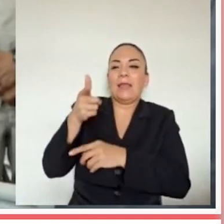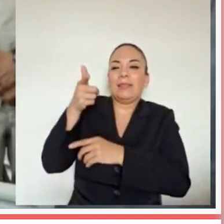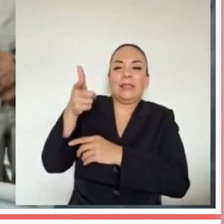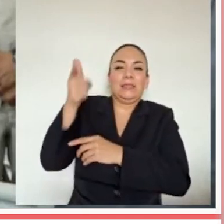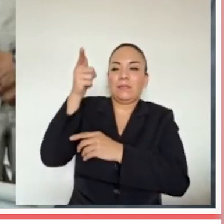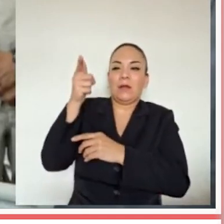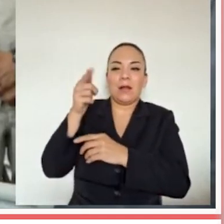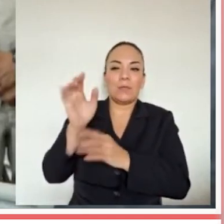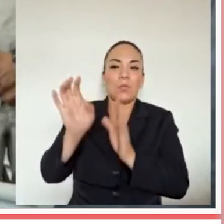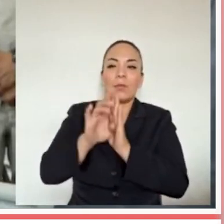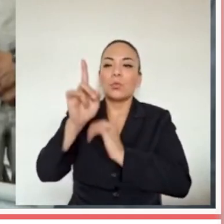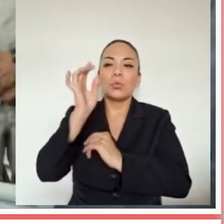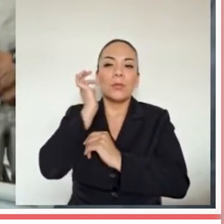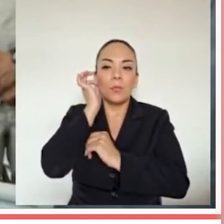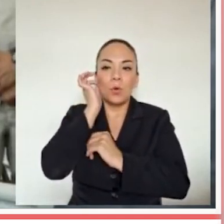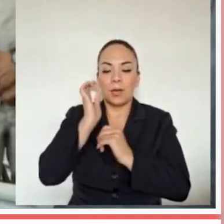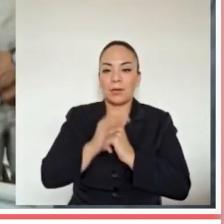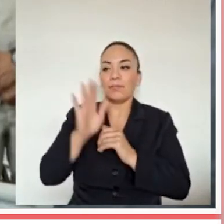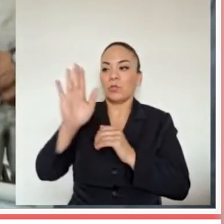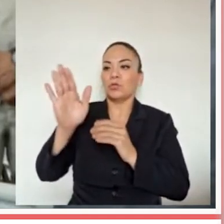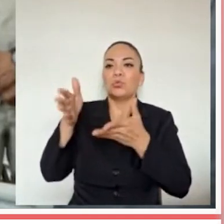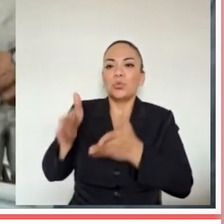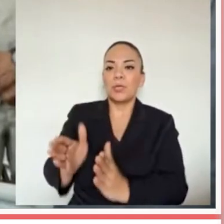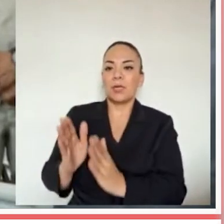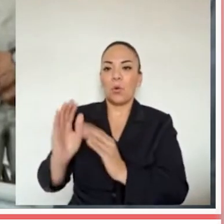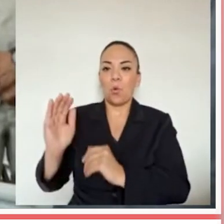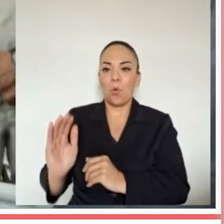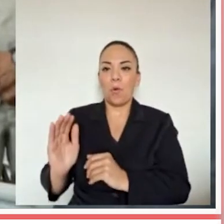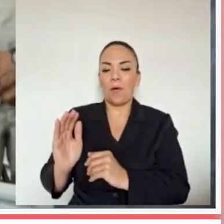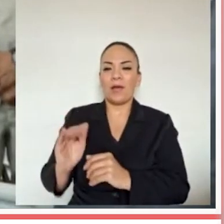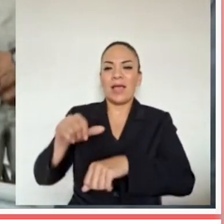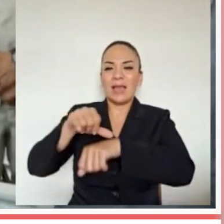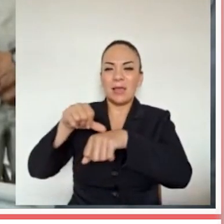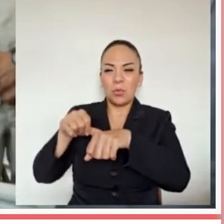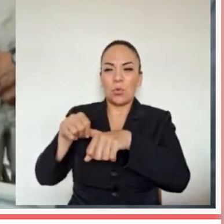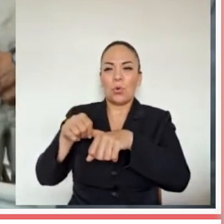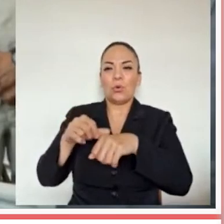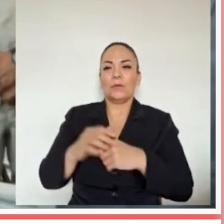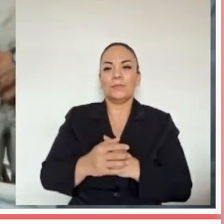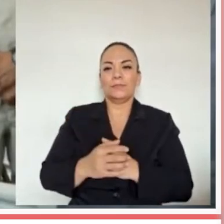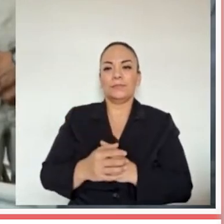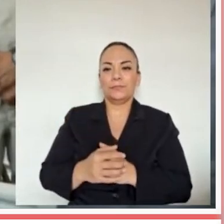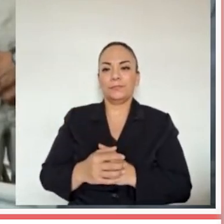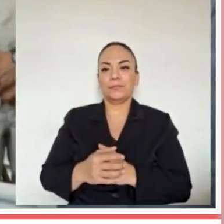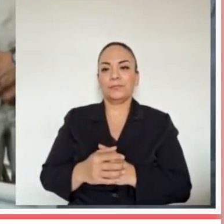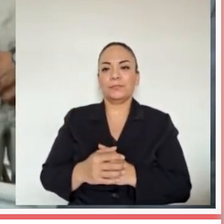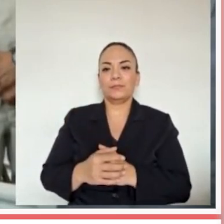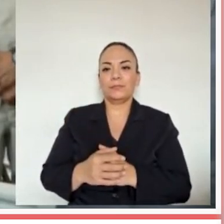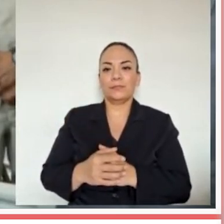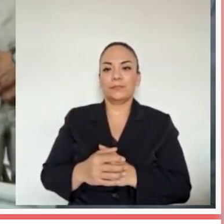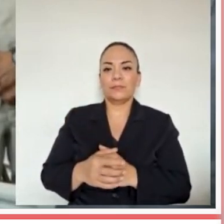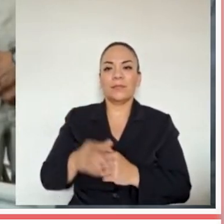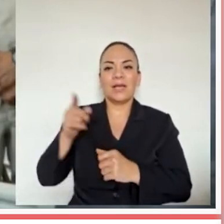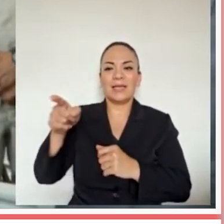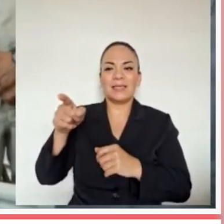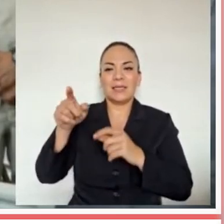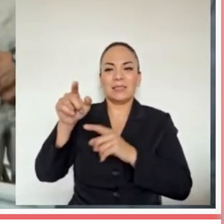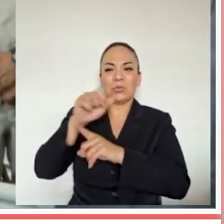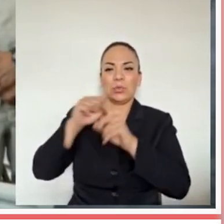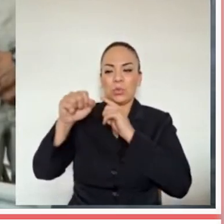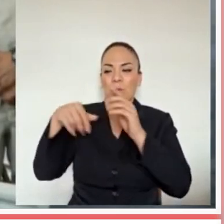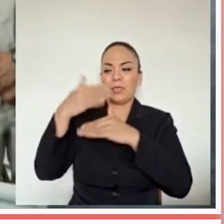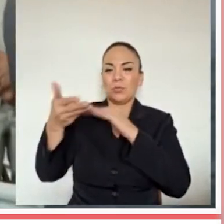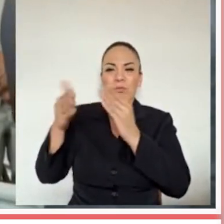una mujer y que su hijo quede herido en el evento y luego muera,